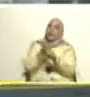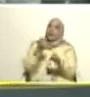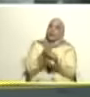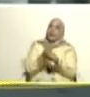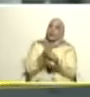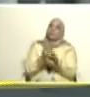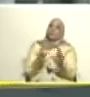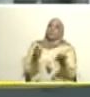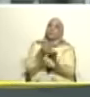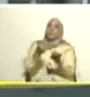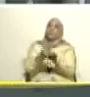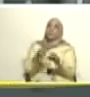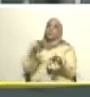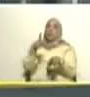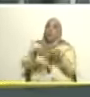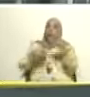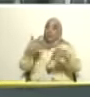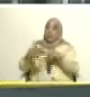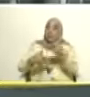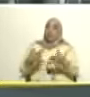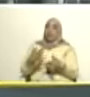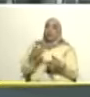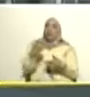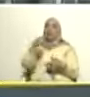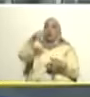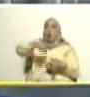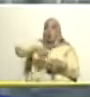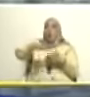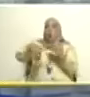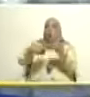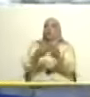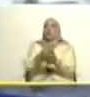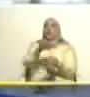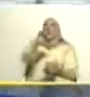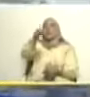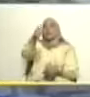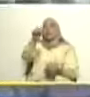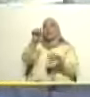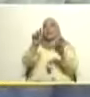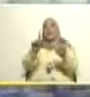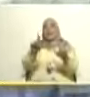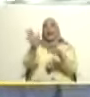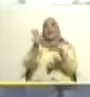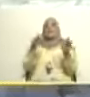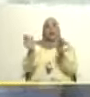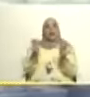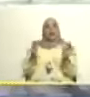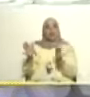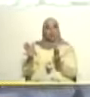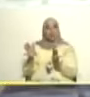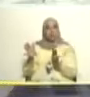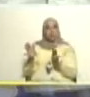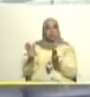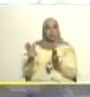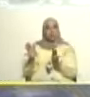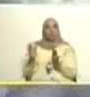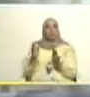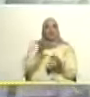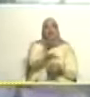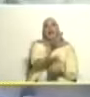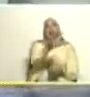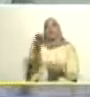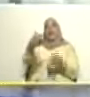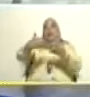por inaugurado este evento que durará desde hoy hasta el próximo 16 de marzo. Al menos 300